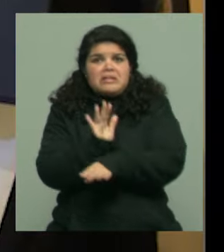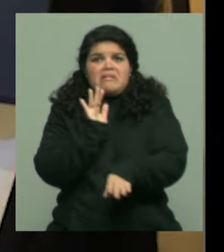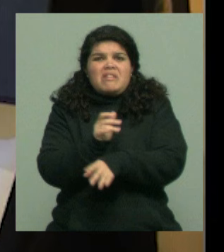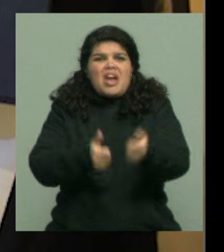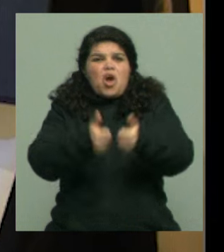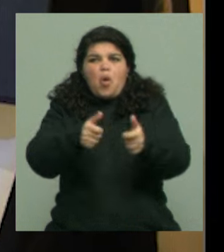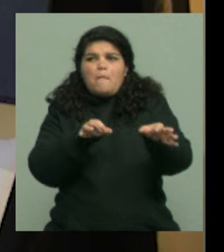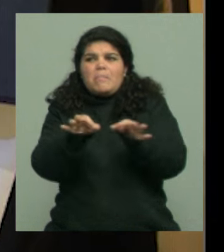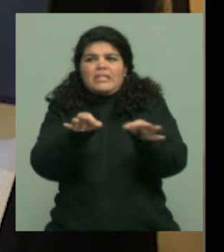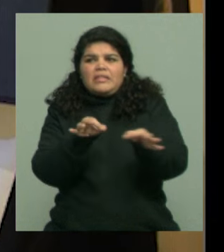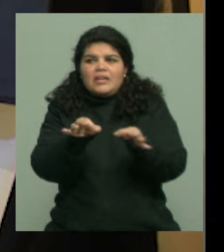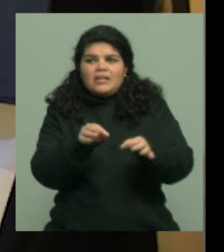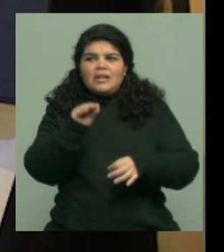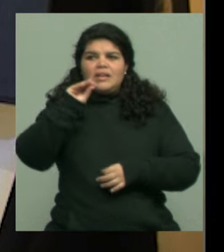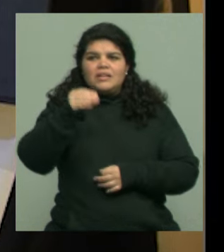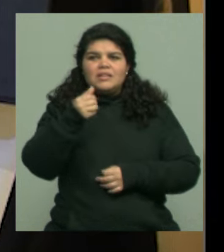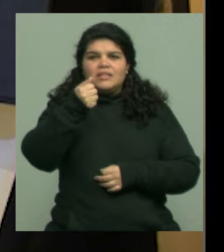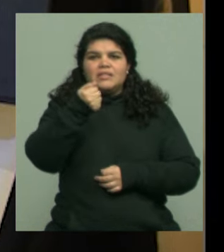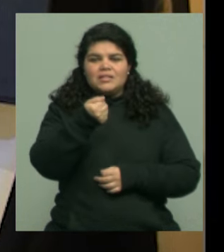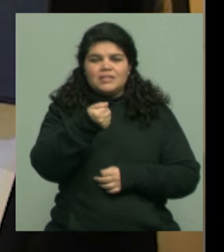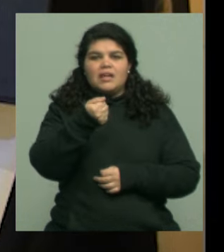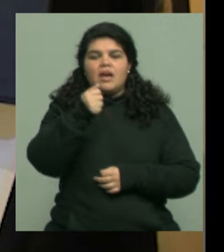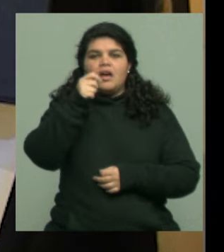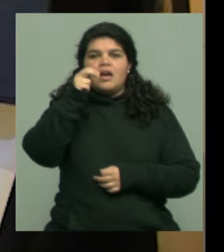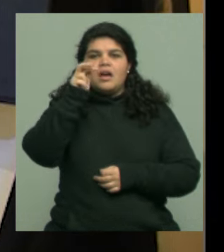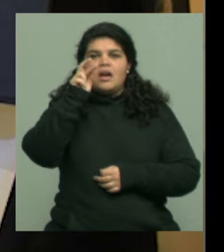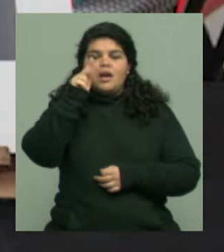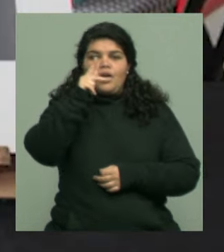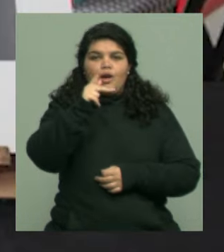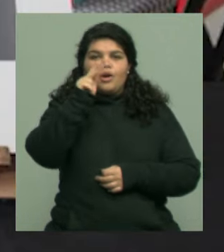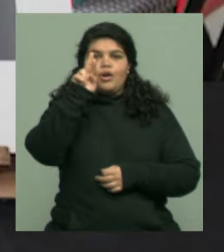es el Chacruc. ¿De qué se trata?